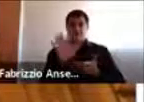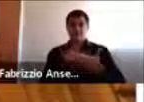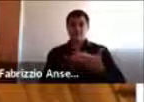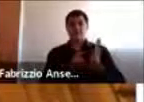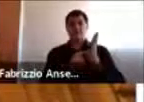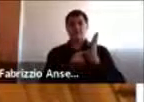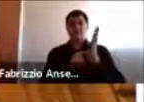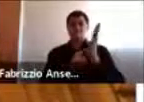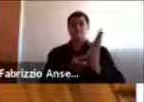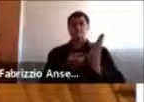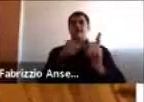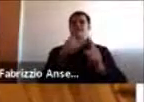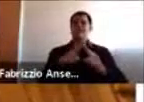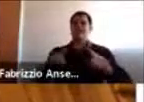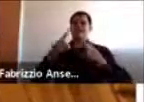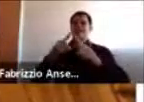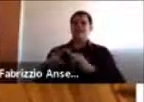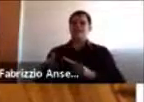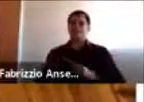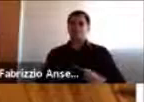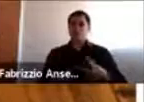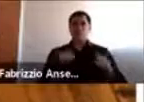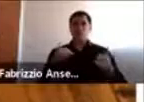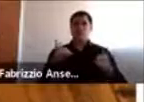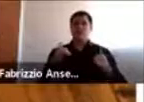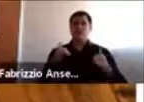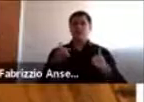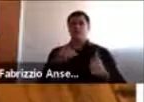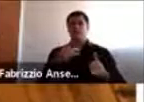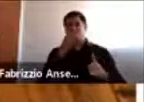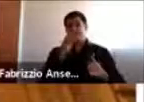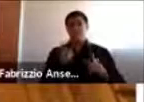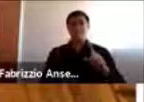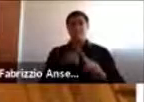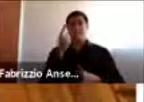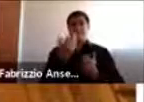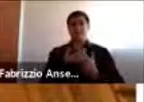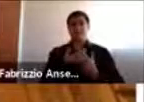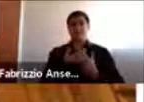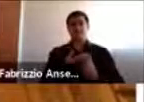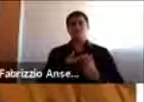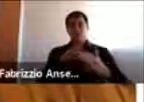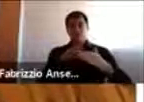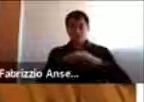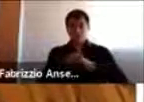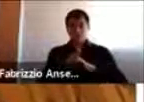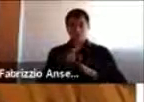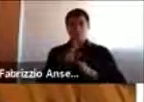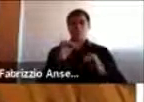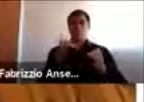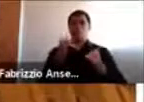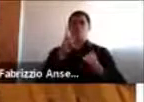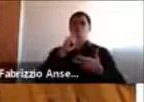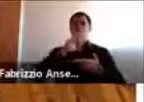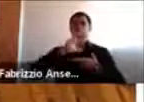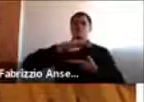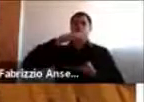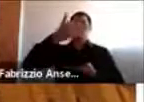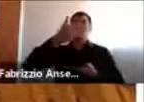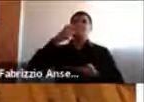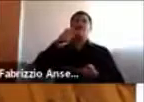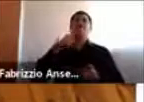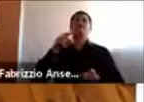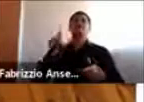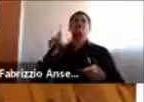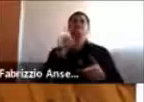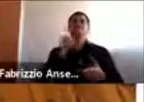distintos juegos que el niño puede jugar la primera vez que ustedes entran entonces el juego les ofrece un cofre porque tienen recompensas iniciales para la